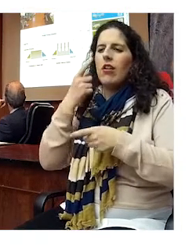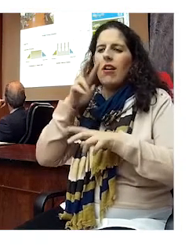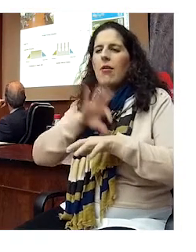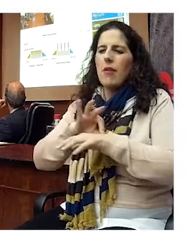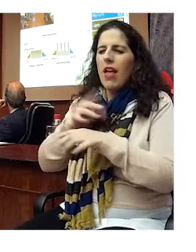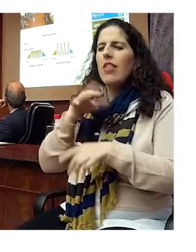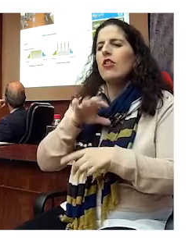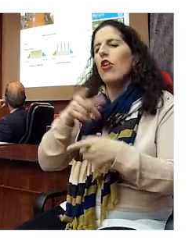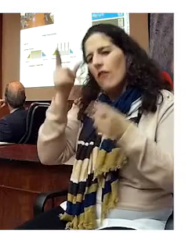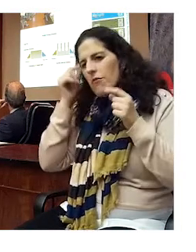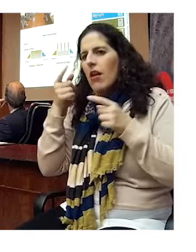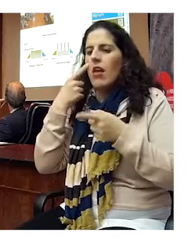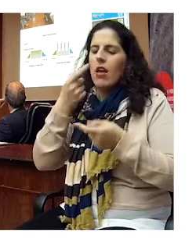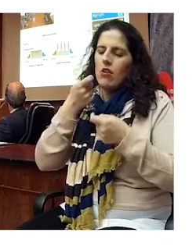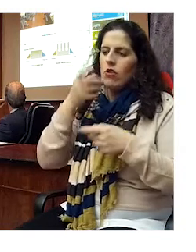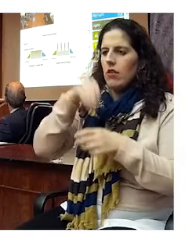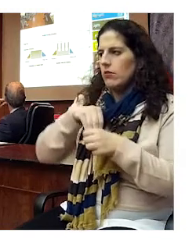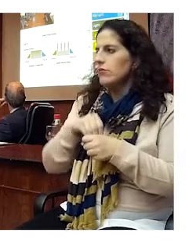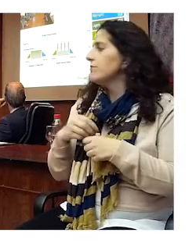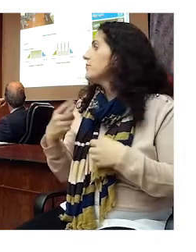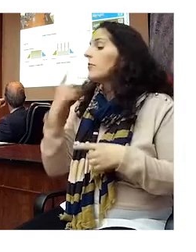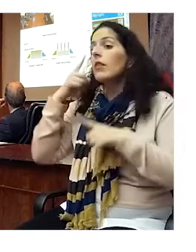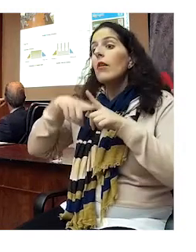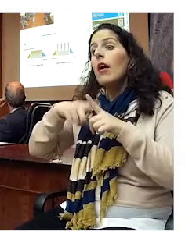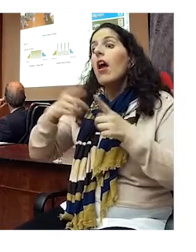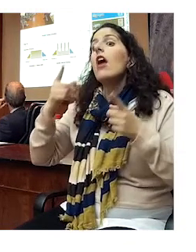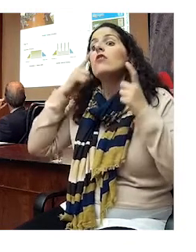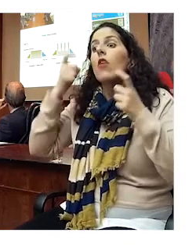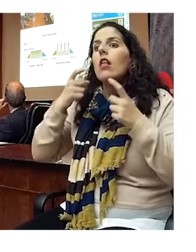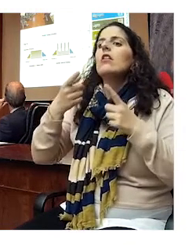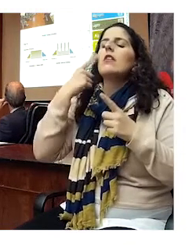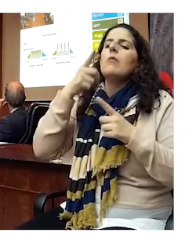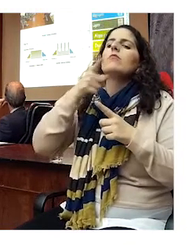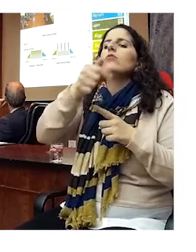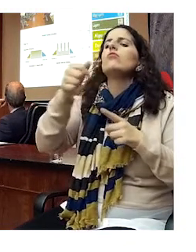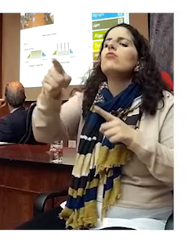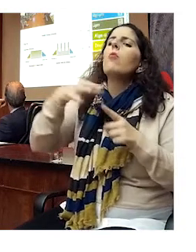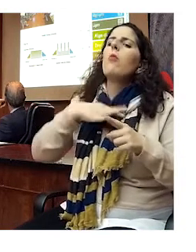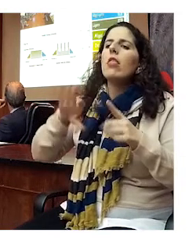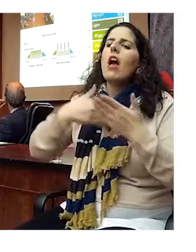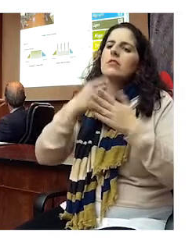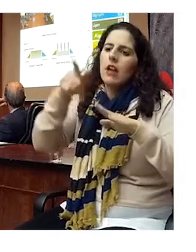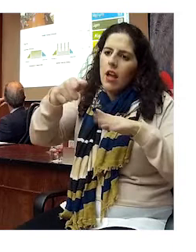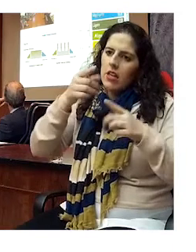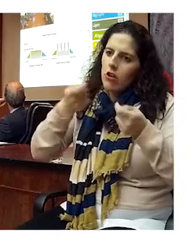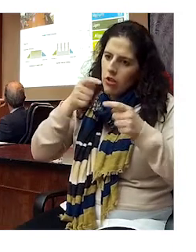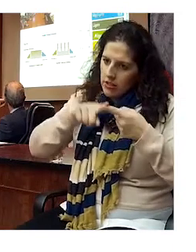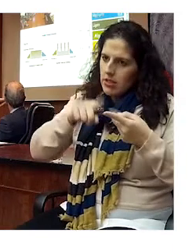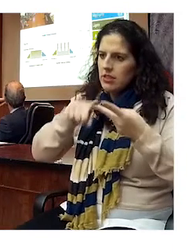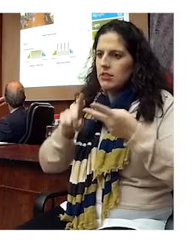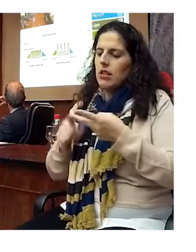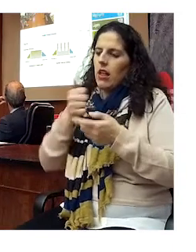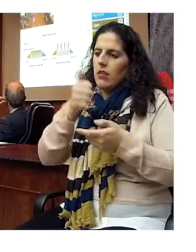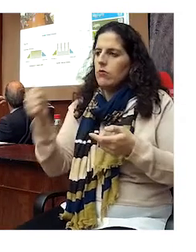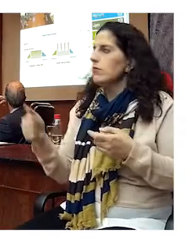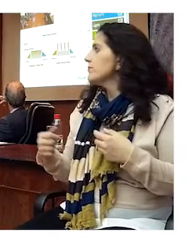prueba de esfuerzo que se hizo inicialmente se determina la intensidad de cada uno de los pacientes, ¿no? Va a ser creciente.